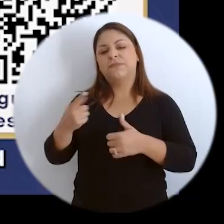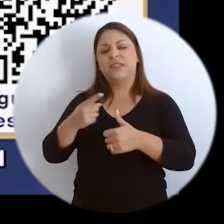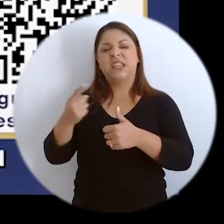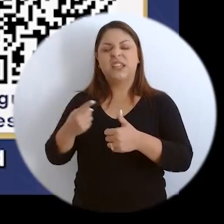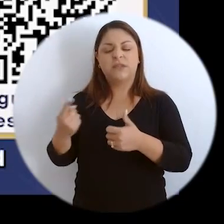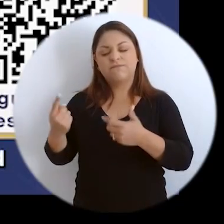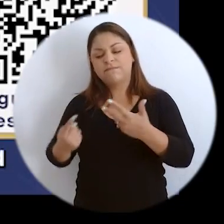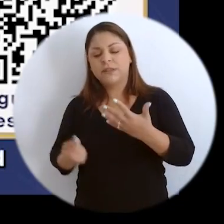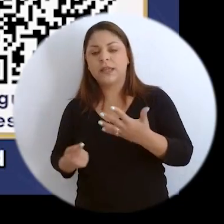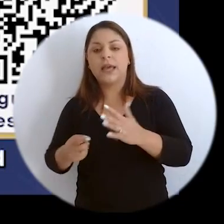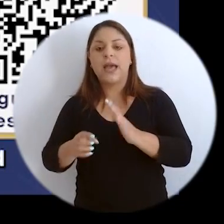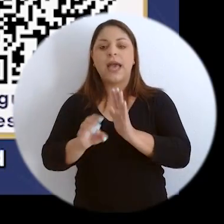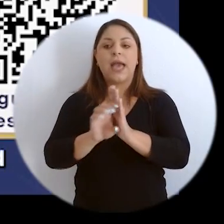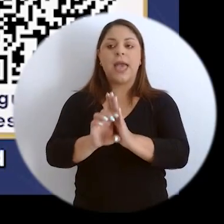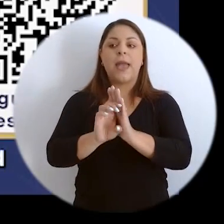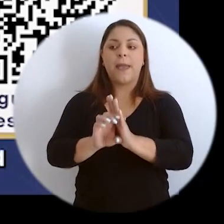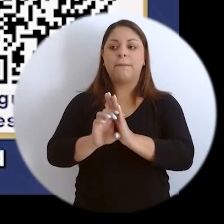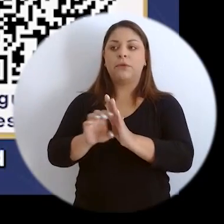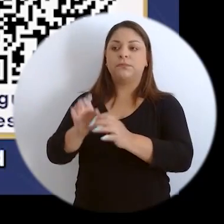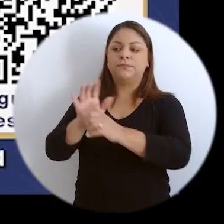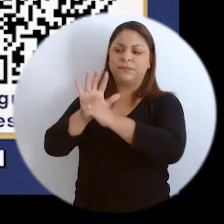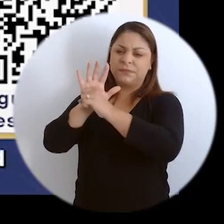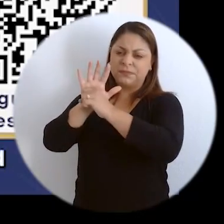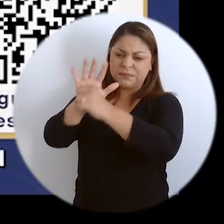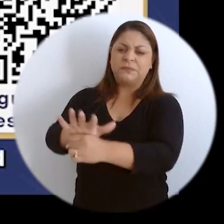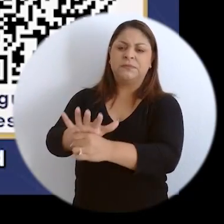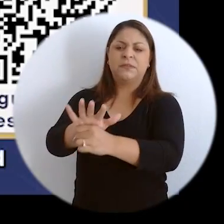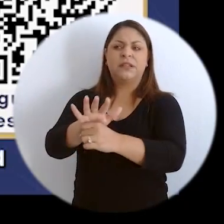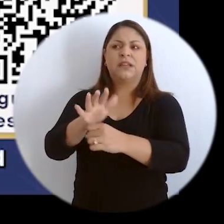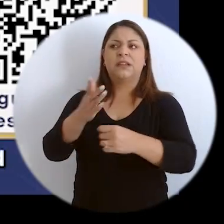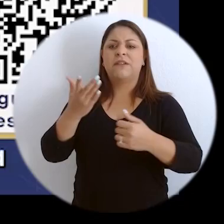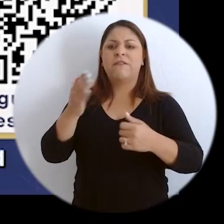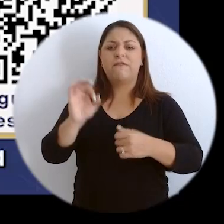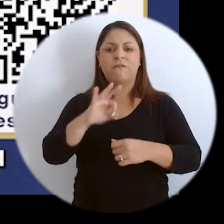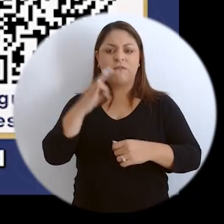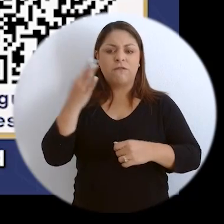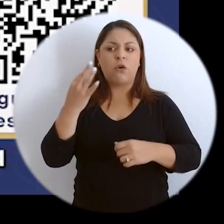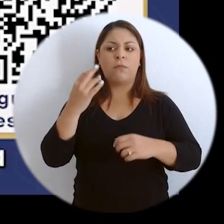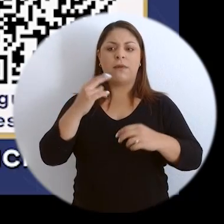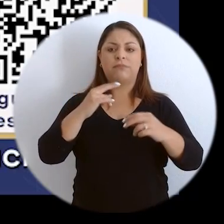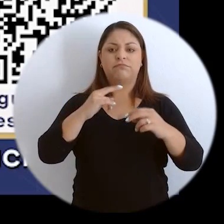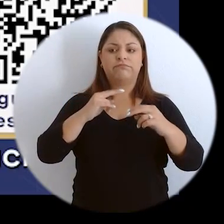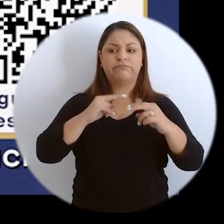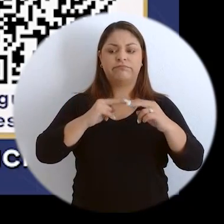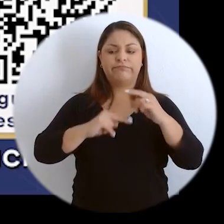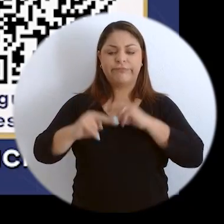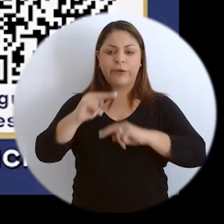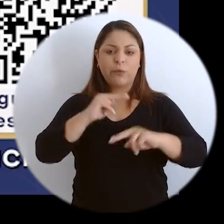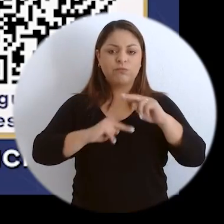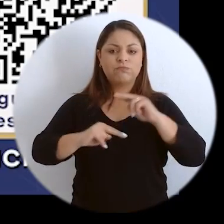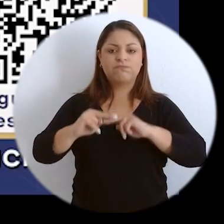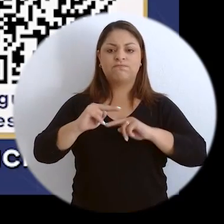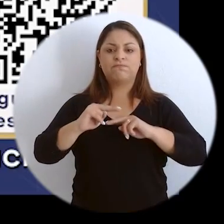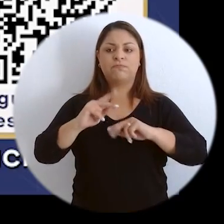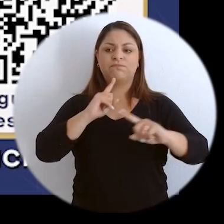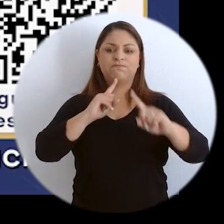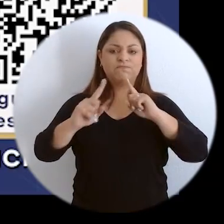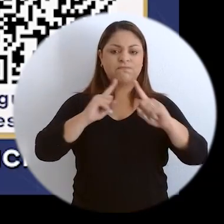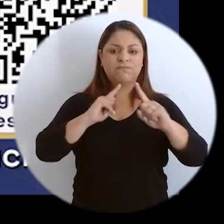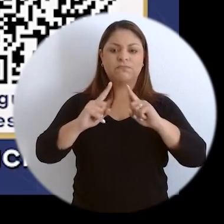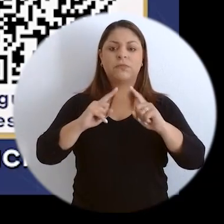diálogo, negociación política muy altamente conflictivo, tanto con otros poderes de la República como